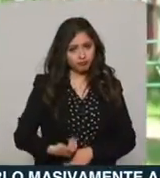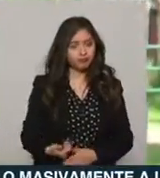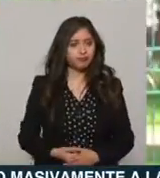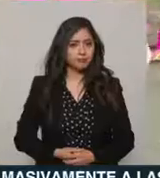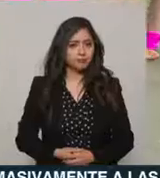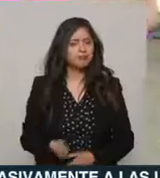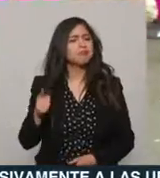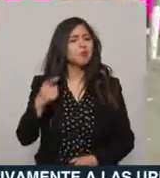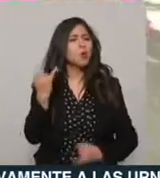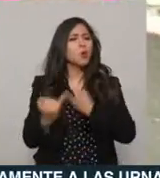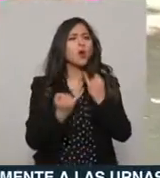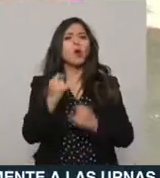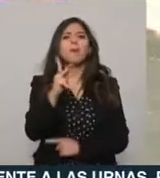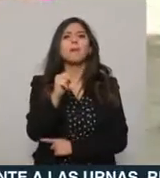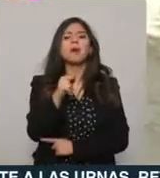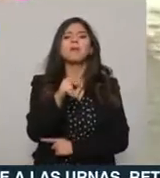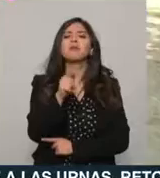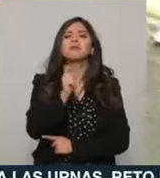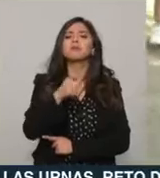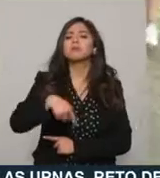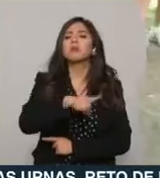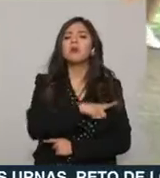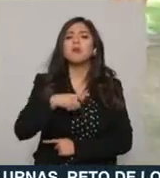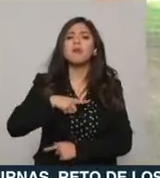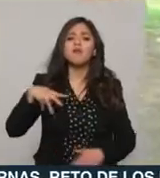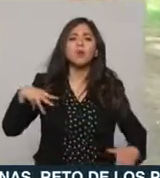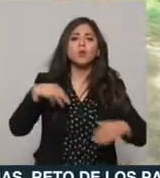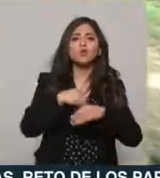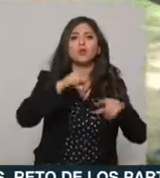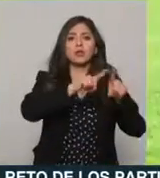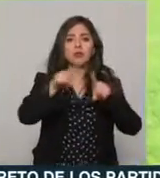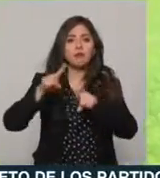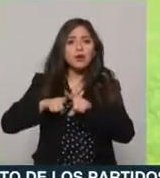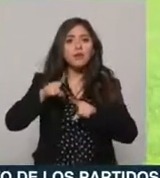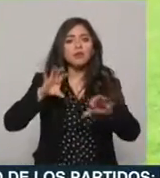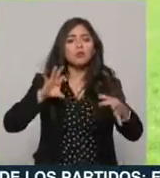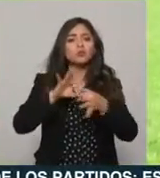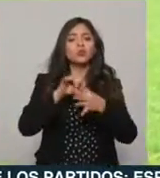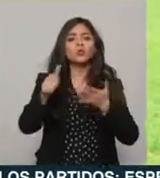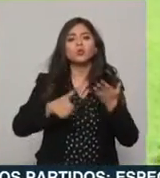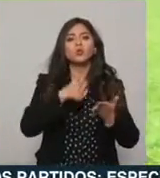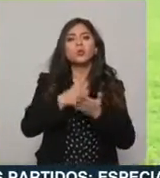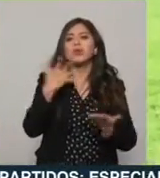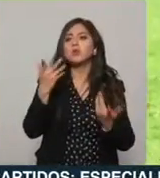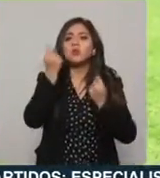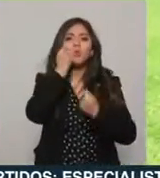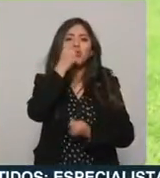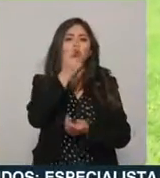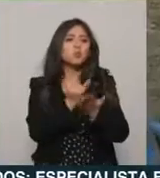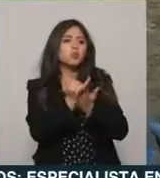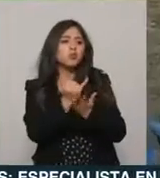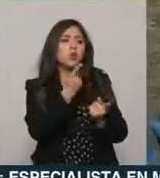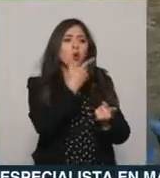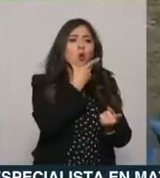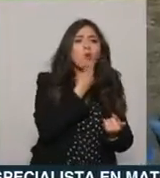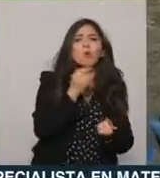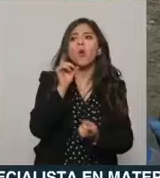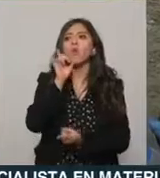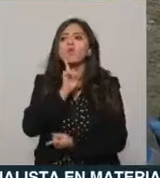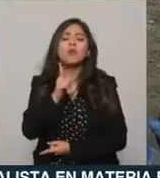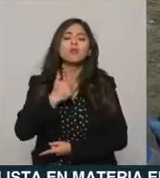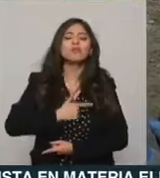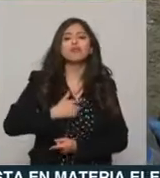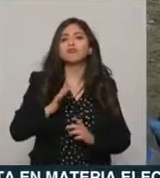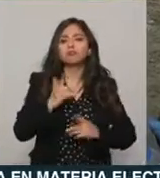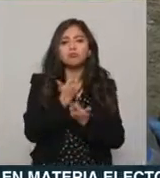objetivos de los Juegos Panamericanos es que haya inclusión en todos los sectores de la sociedad, no importando las preferencias sexuales. Que la gente nos